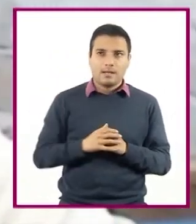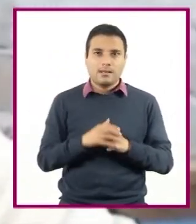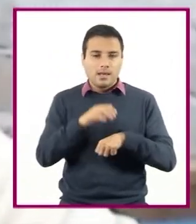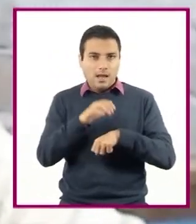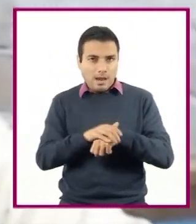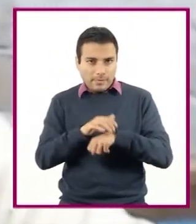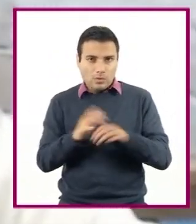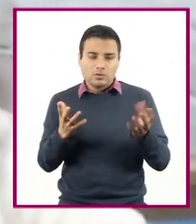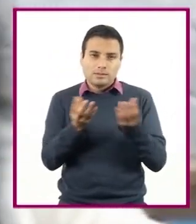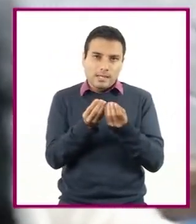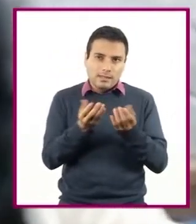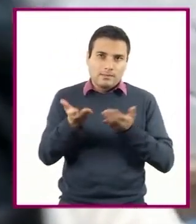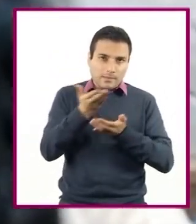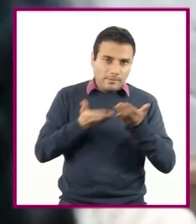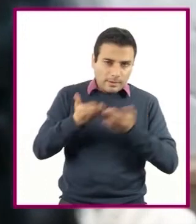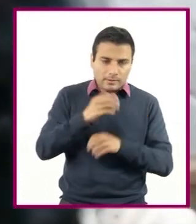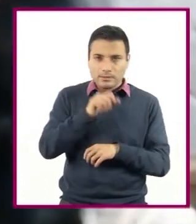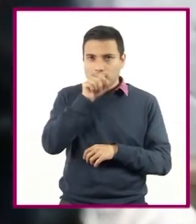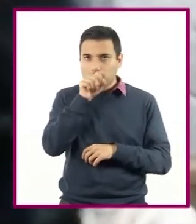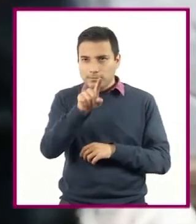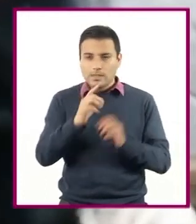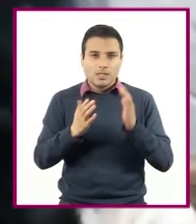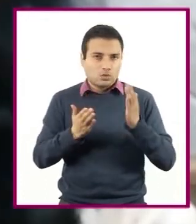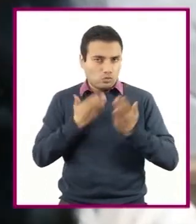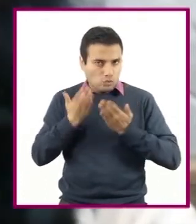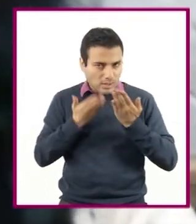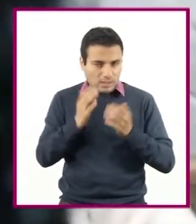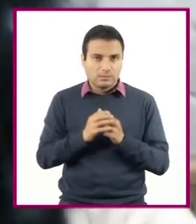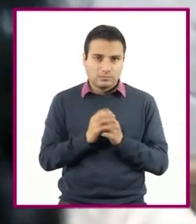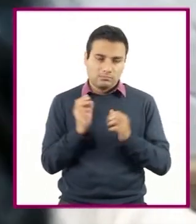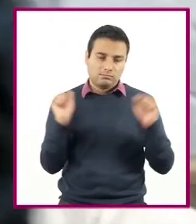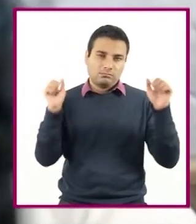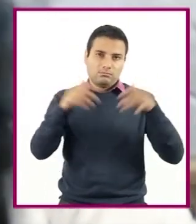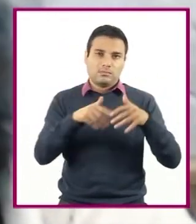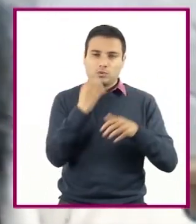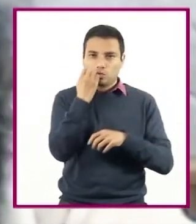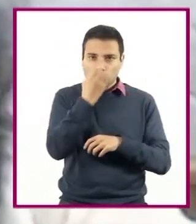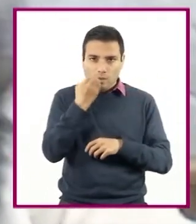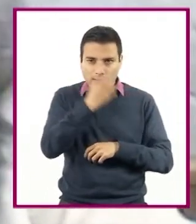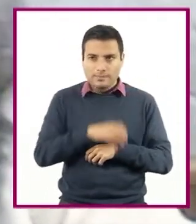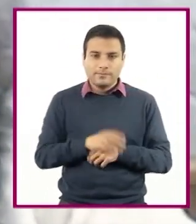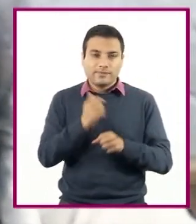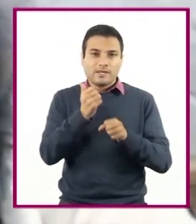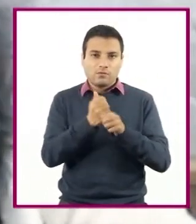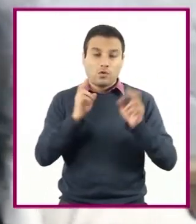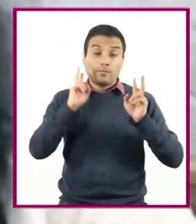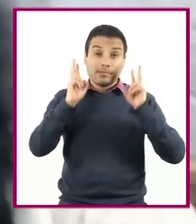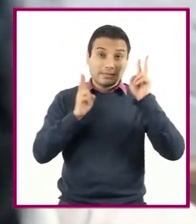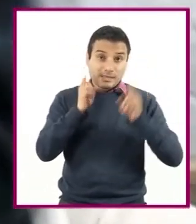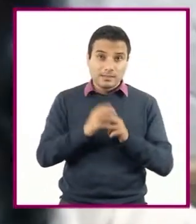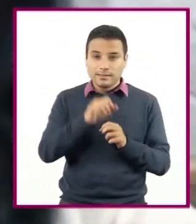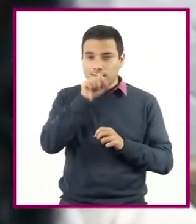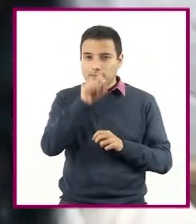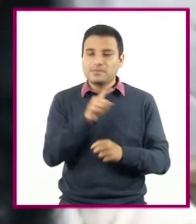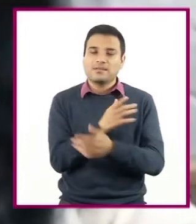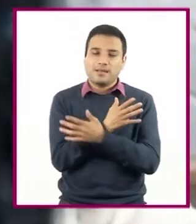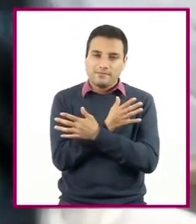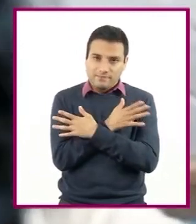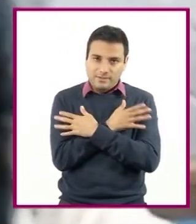mis amigos y familia, continuar con mis estudios de manera presencial, visitar a mis abuelos y sobre todo